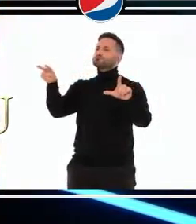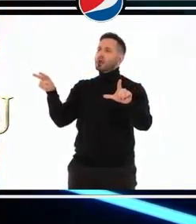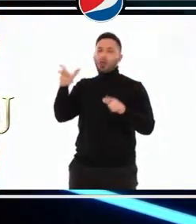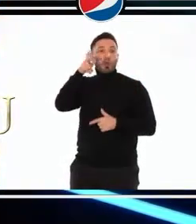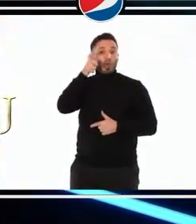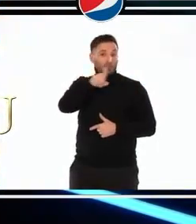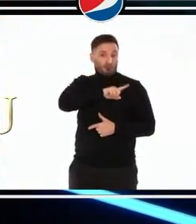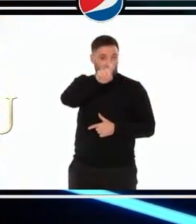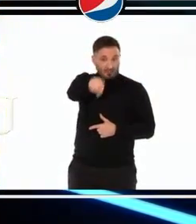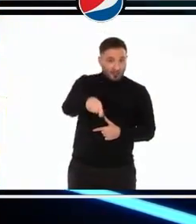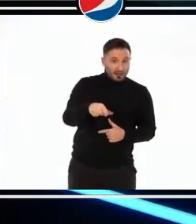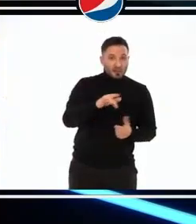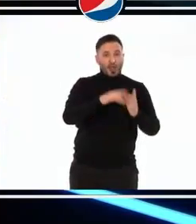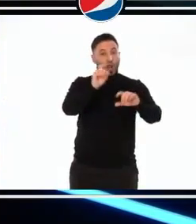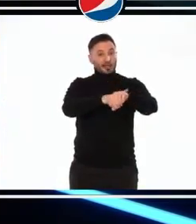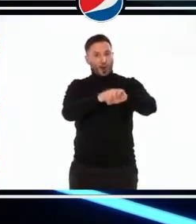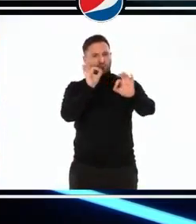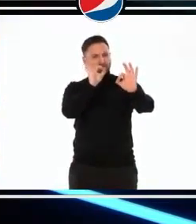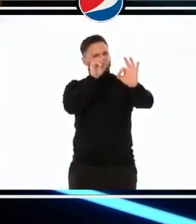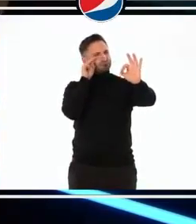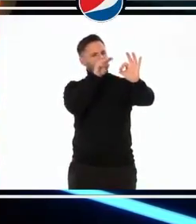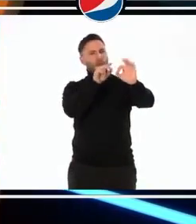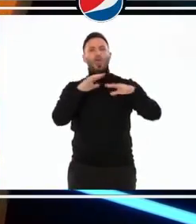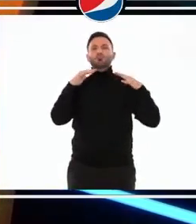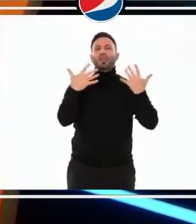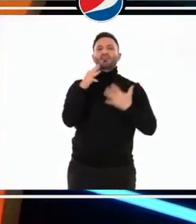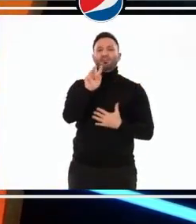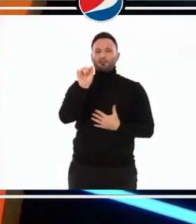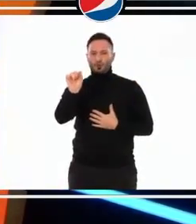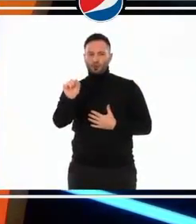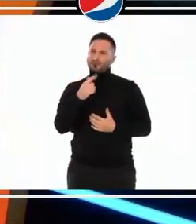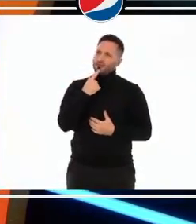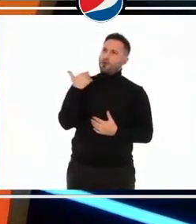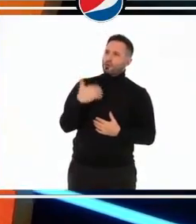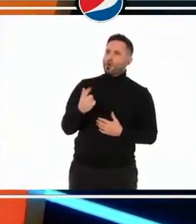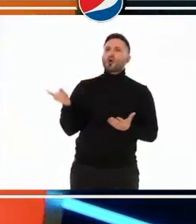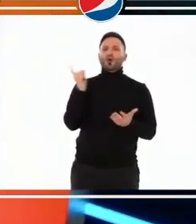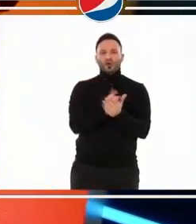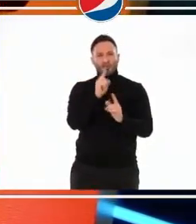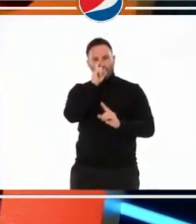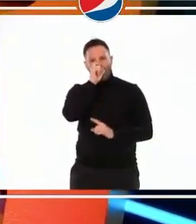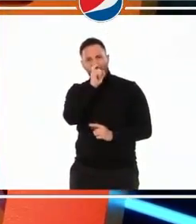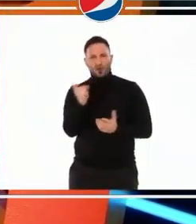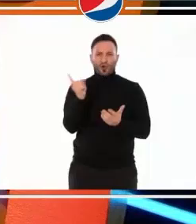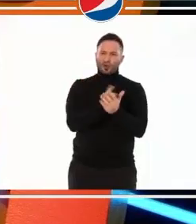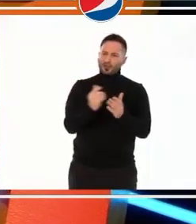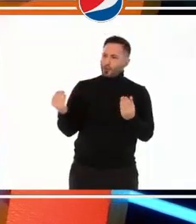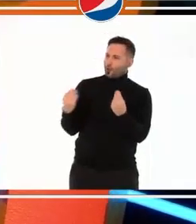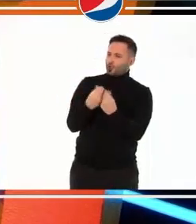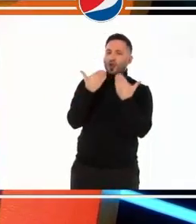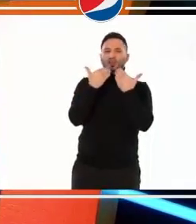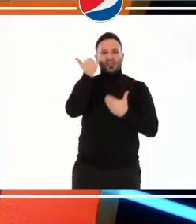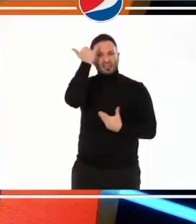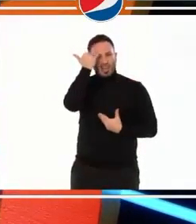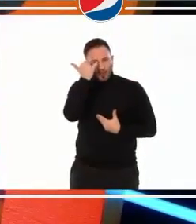y mirando el reloj, todavía son las 13 minutos, y diciendo eso, joder, otro año aquí juntos, gracias a Ibai, a la generosidad de Ibai, que